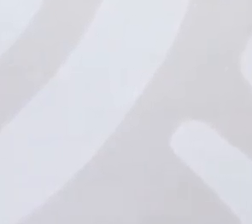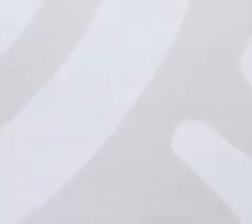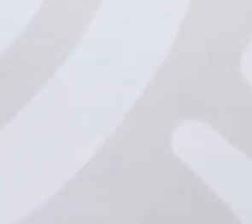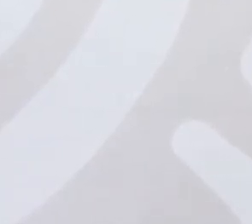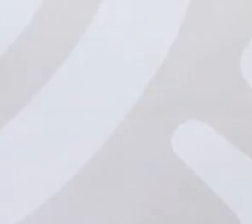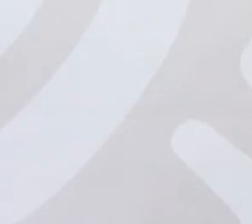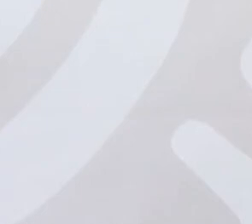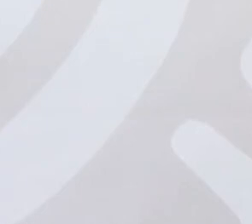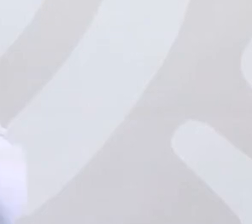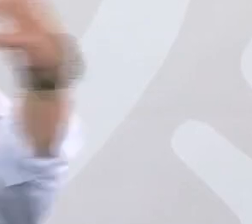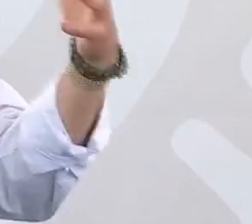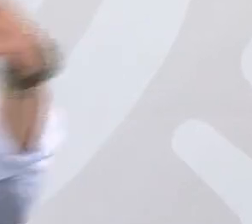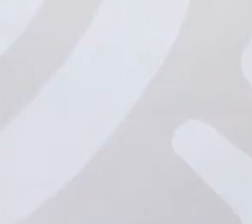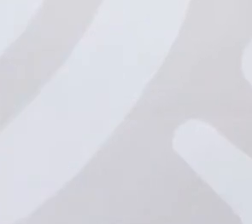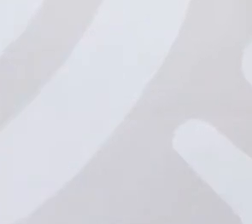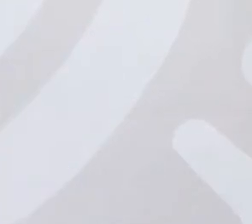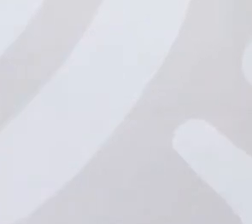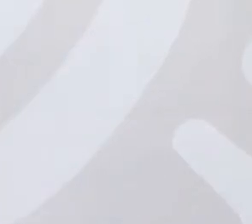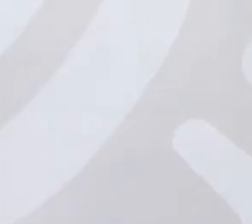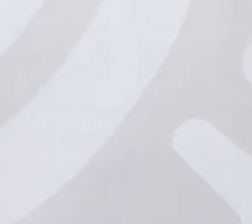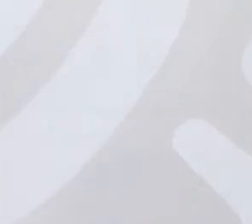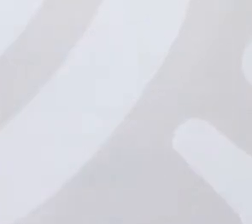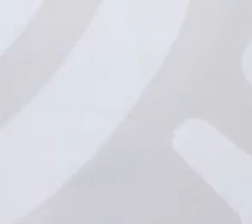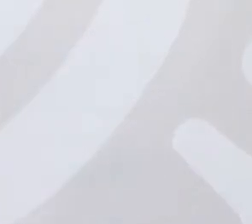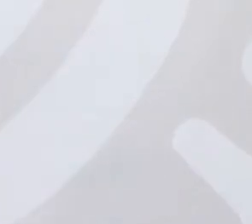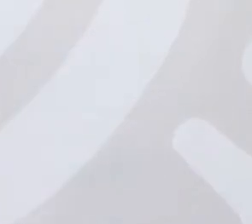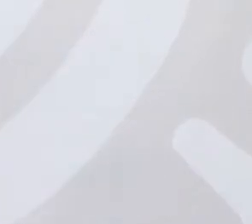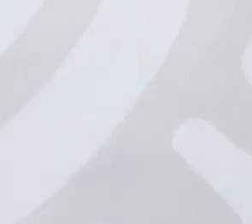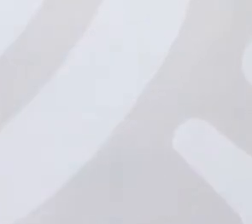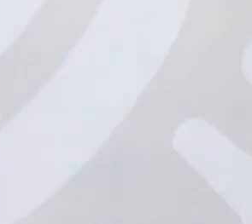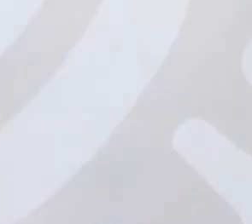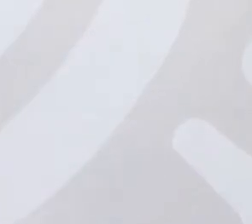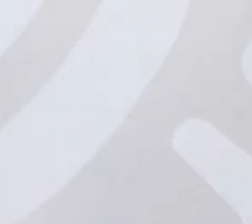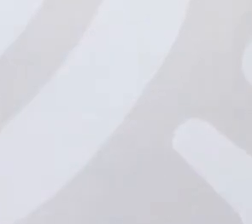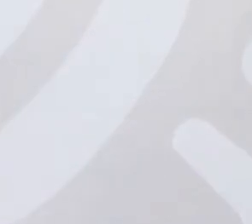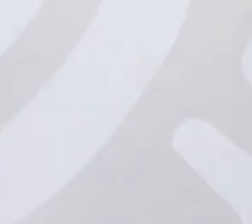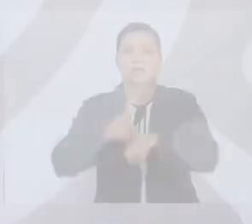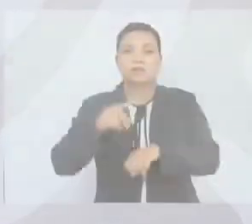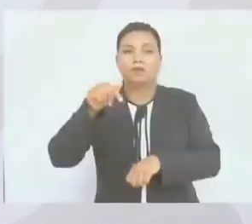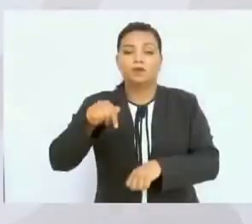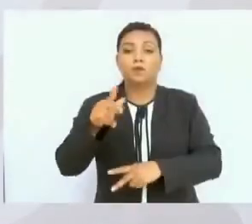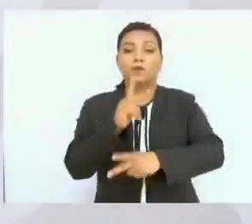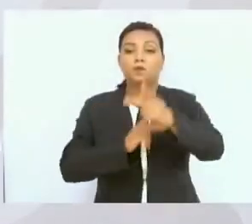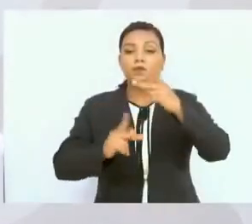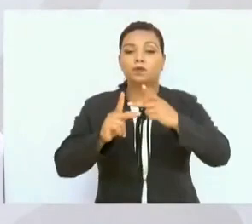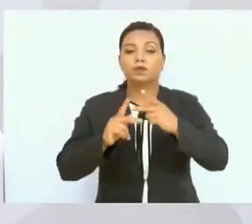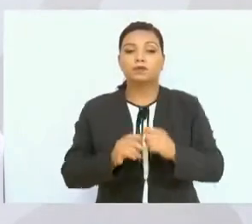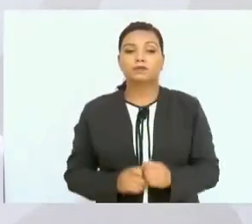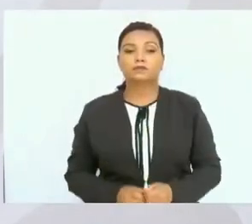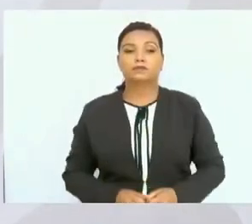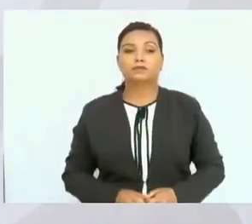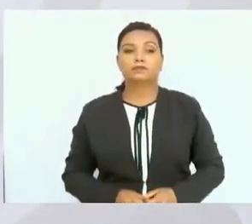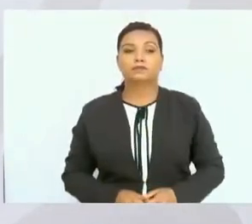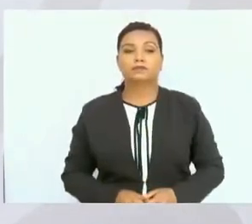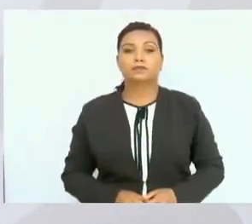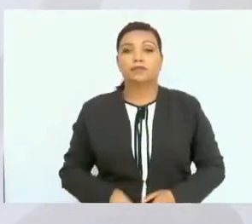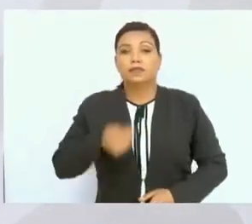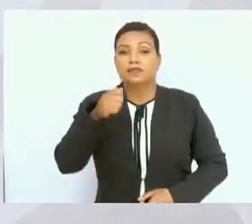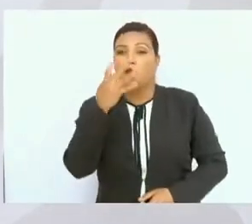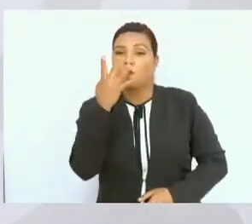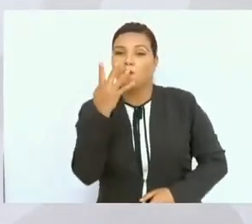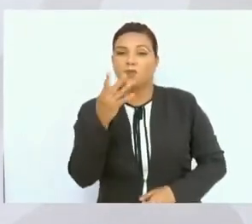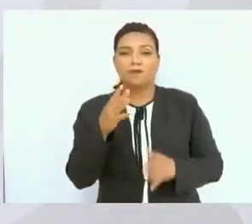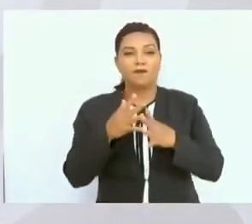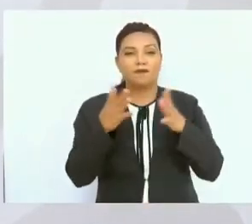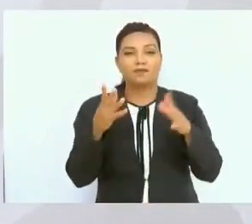de Altamira y de todas las partes de Tamaulipas que se dan cita el día de hoy. Saludo a nuestros 4